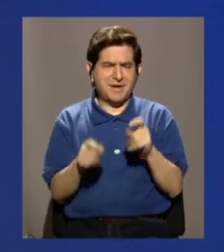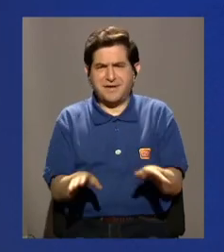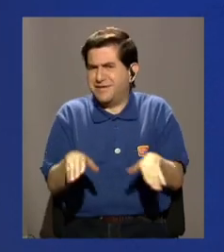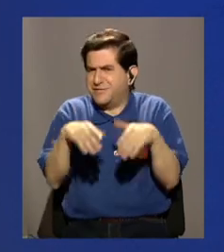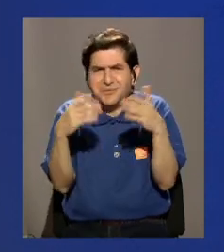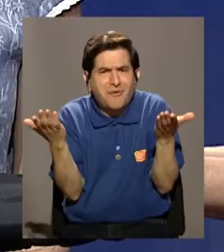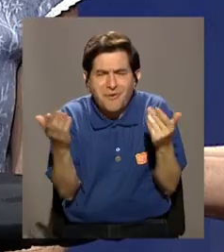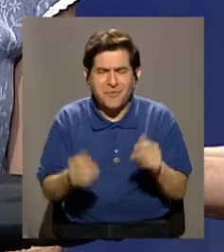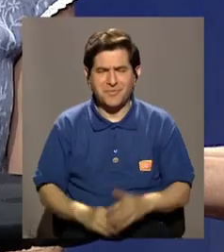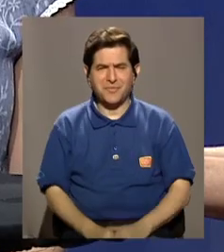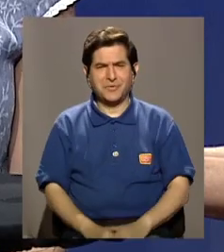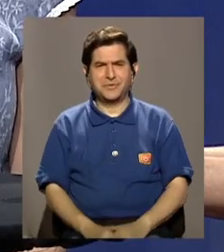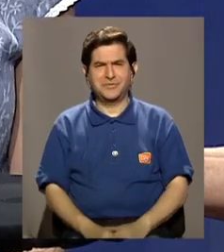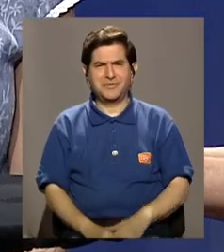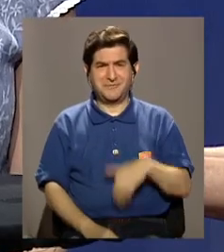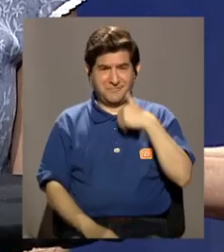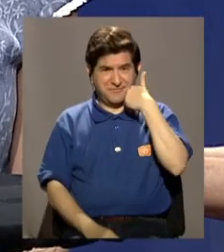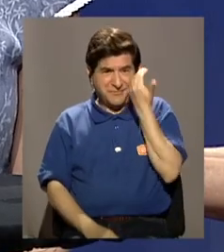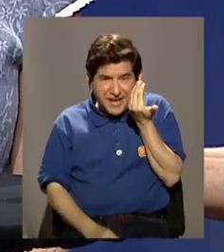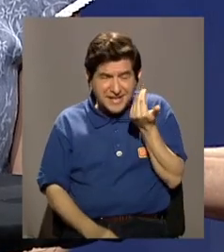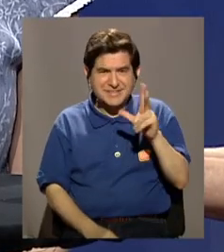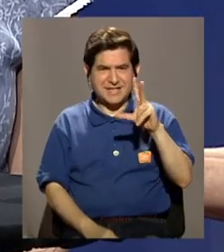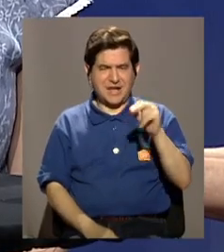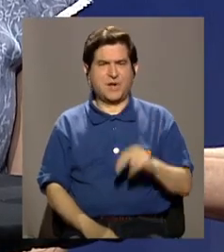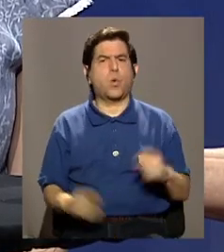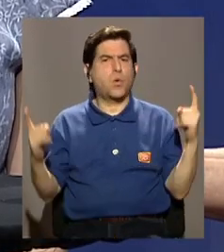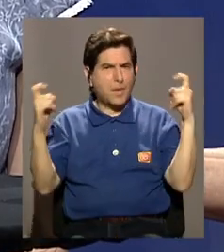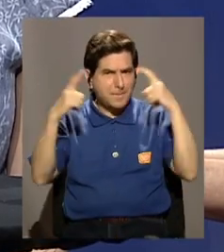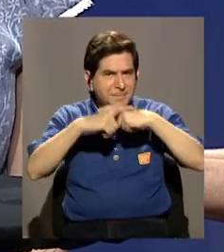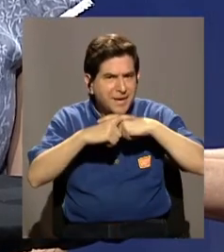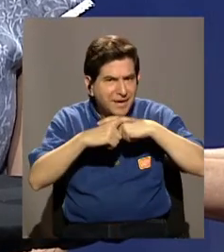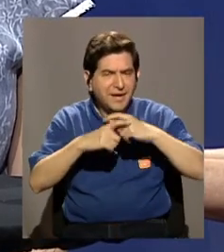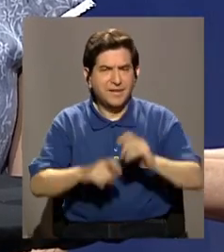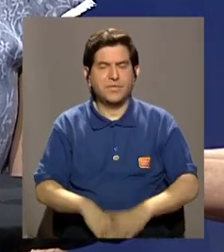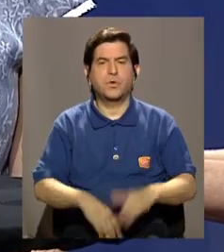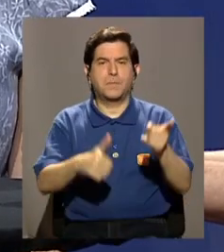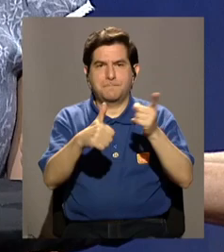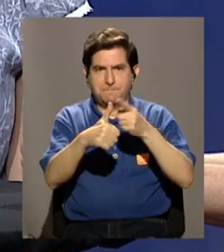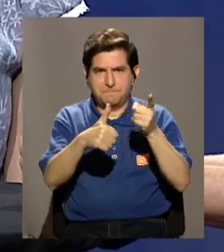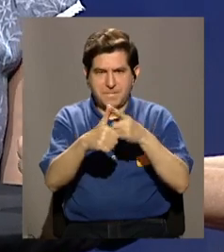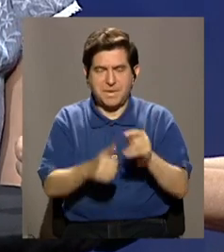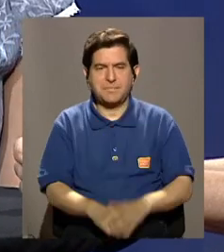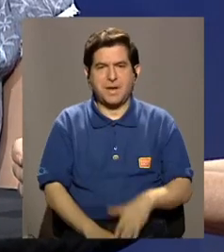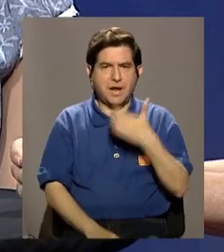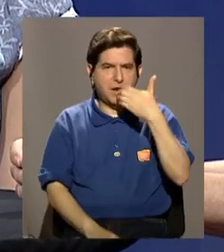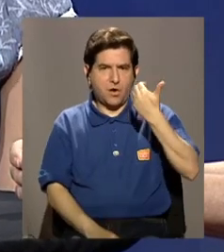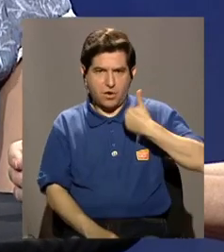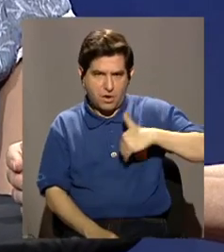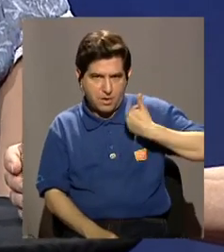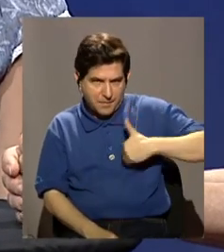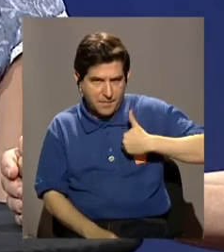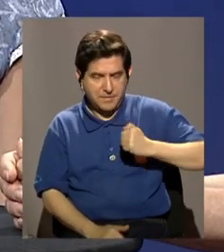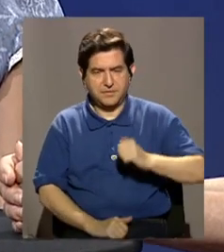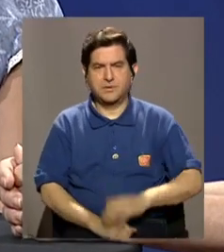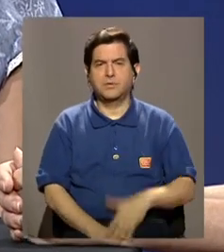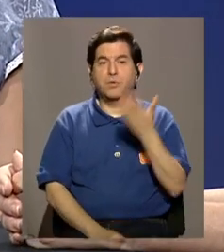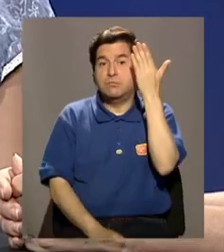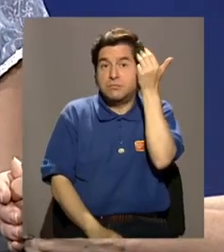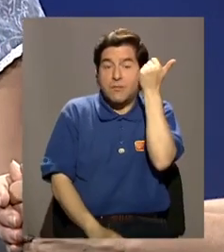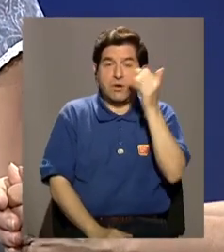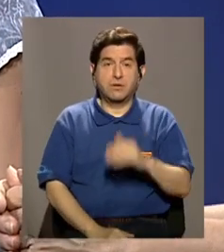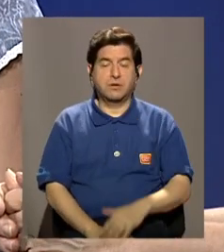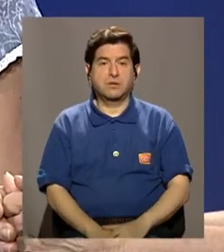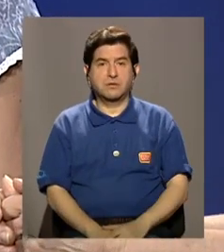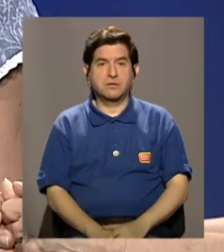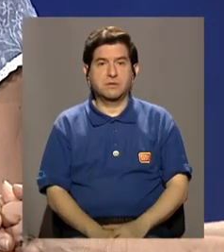manejarse sus hilos bueno no es no es fácil es complicado primero es un privilegio porque